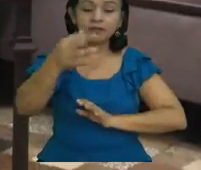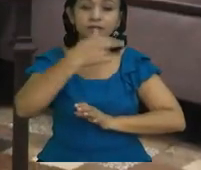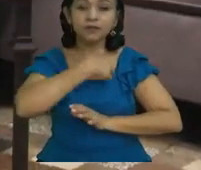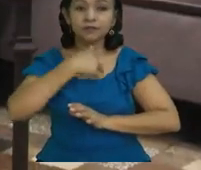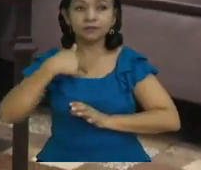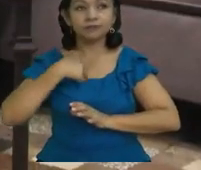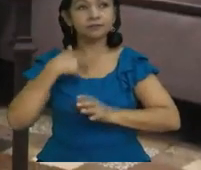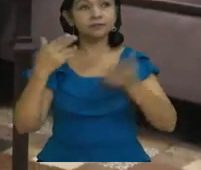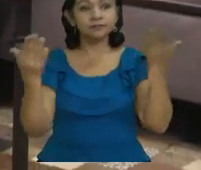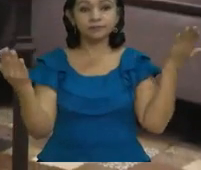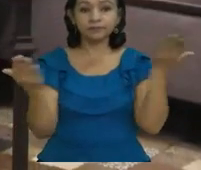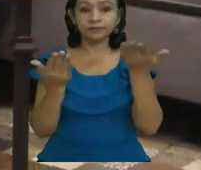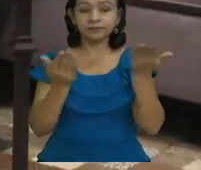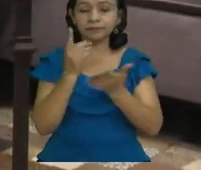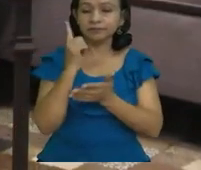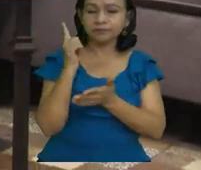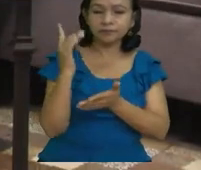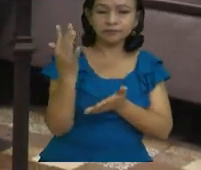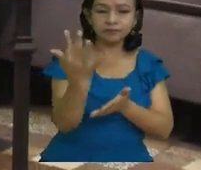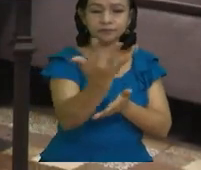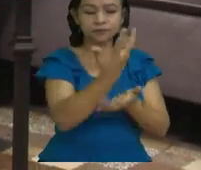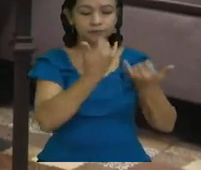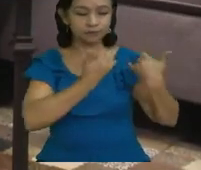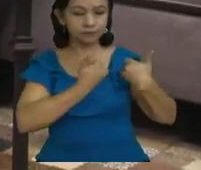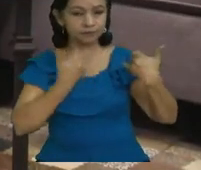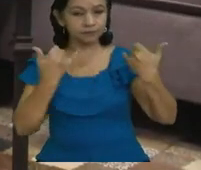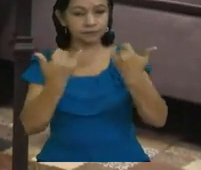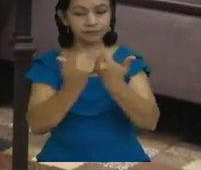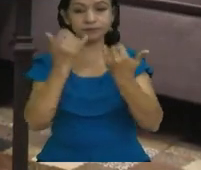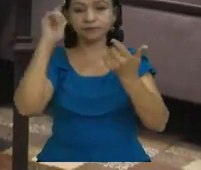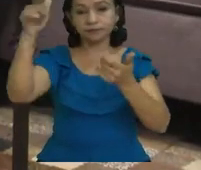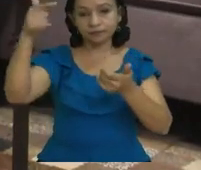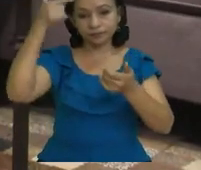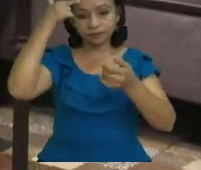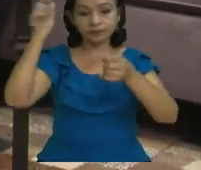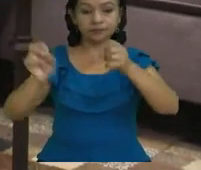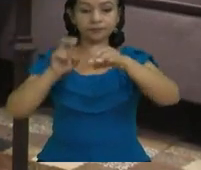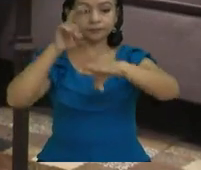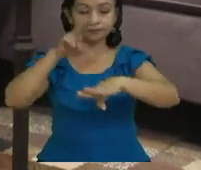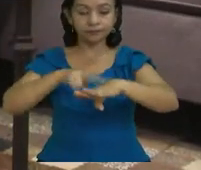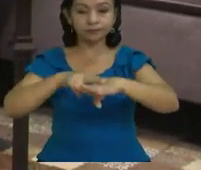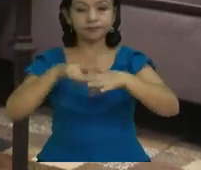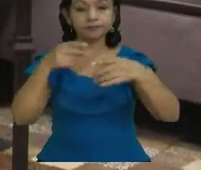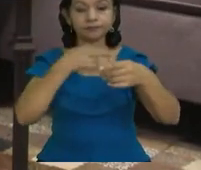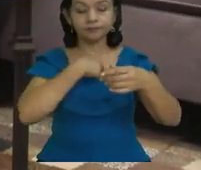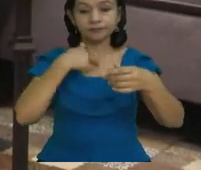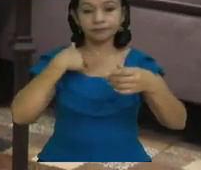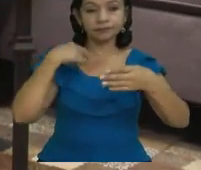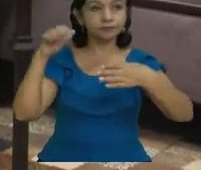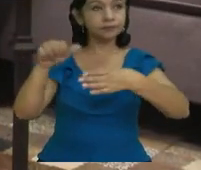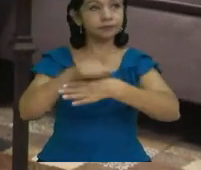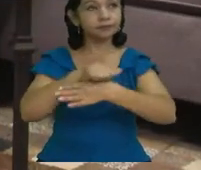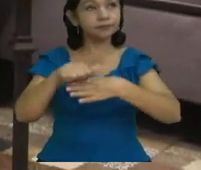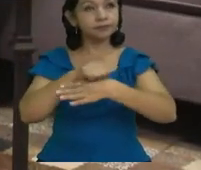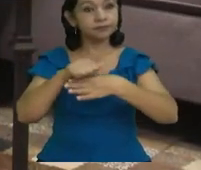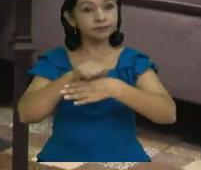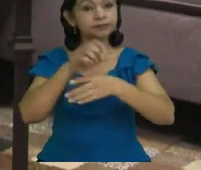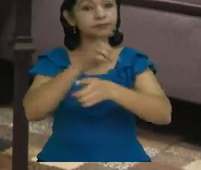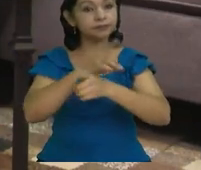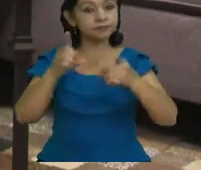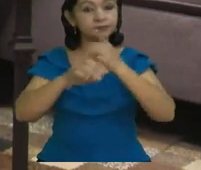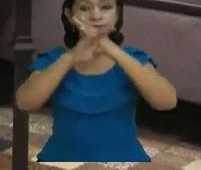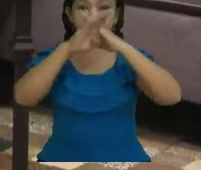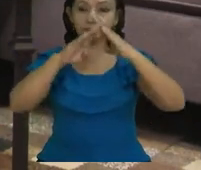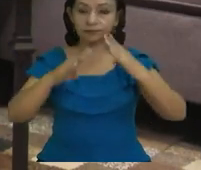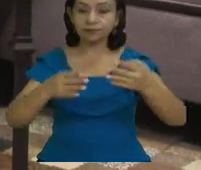bien es cierto, todas las instituciones del Gobierno de Reconciliación y Unidad Nacional se multiplican en el terreno y en el ejercicio para garantizar la tranquilidad y